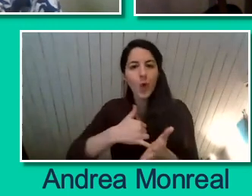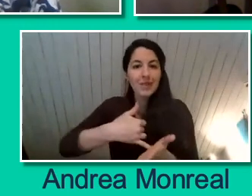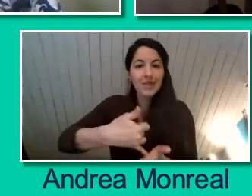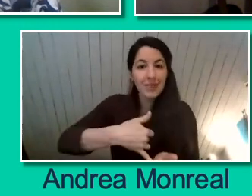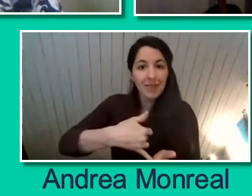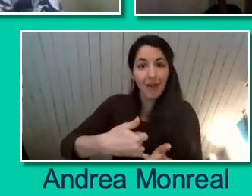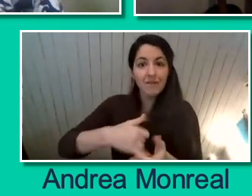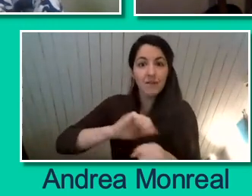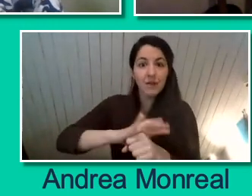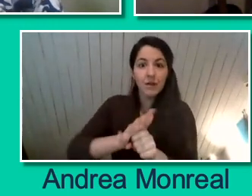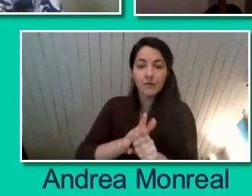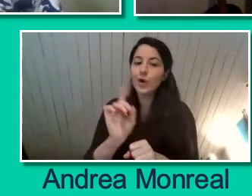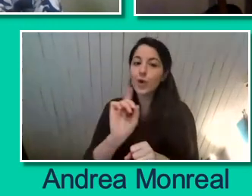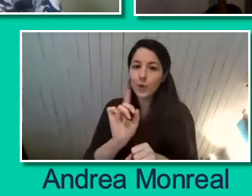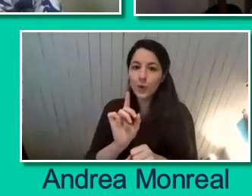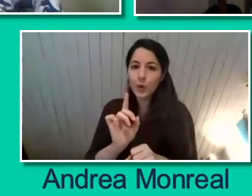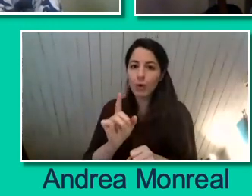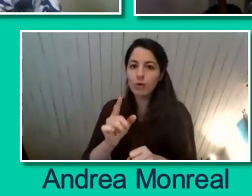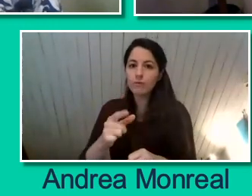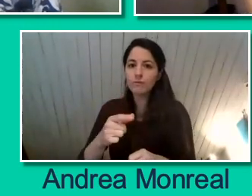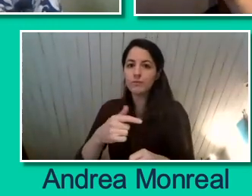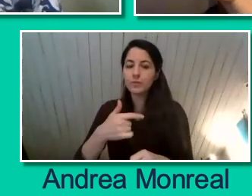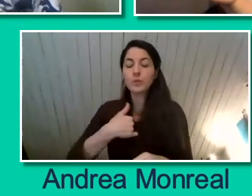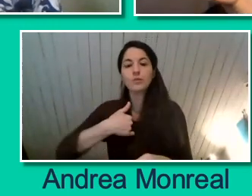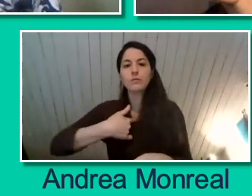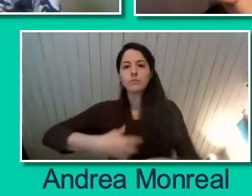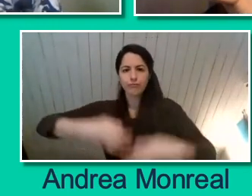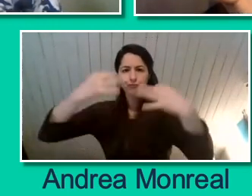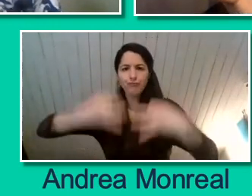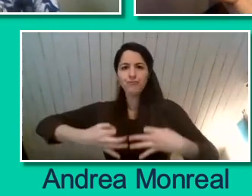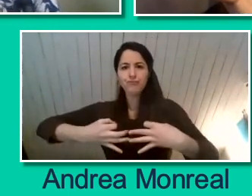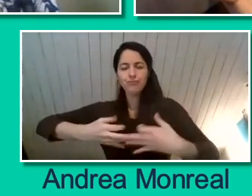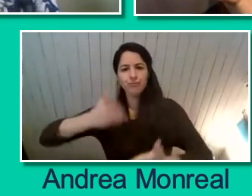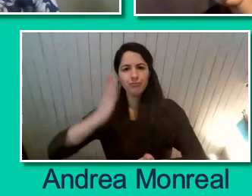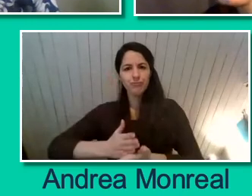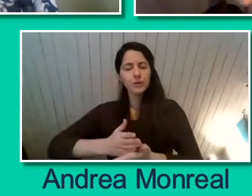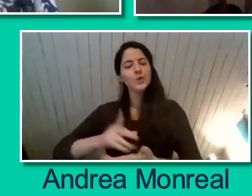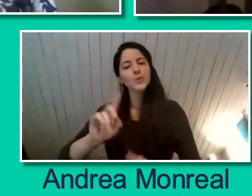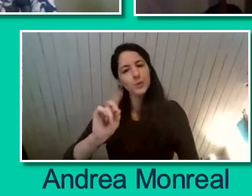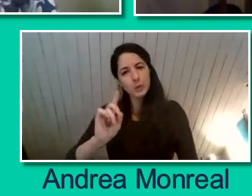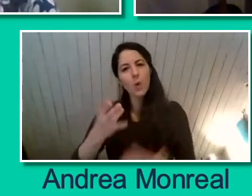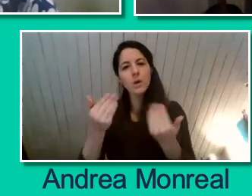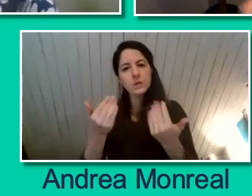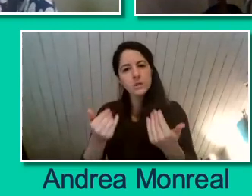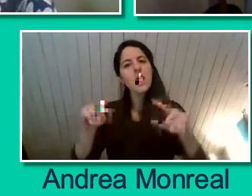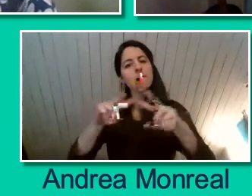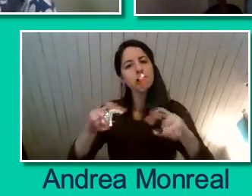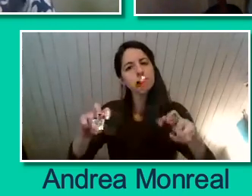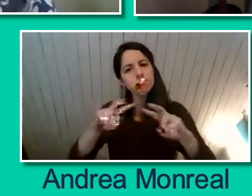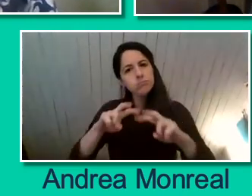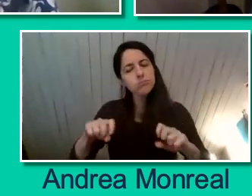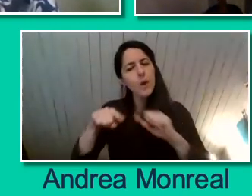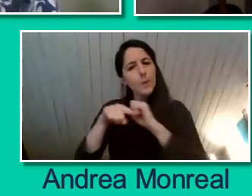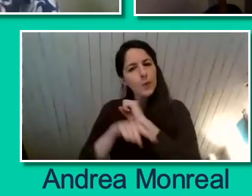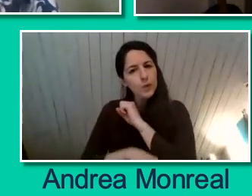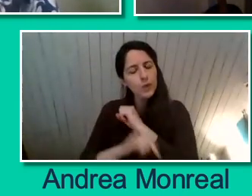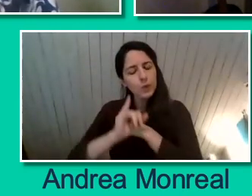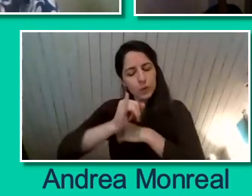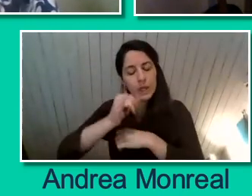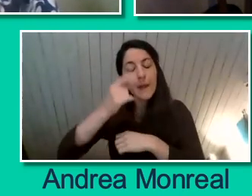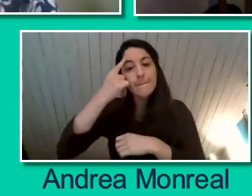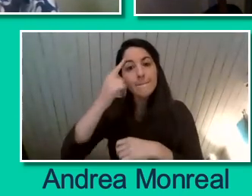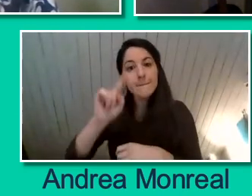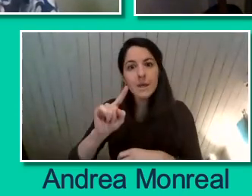No voy a afirmar esto categóricamente porque evidentemente habría que hacer estudios científicos profundos, pero más bien aquí la lógica es inversa.